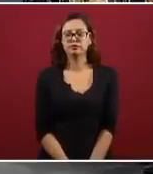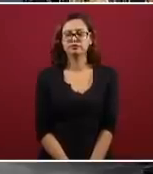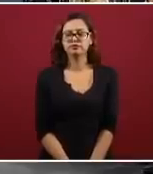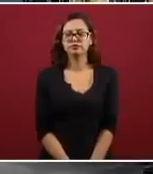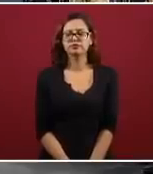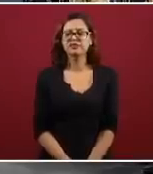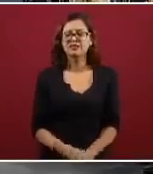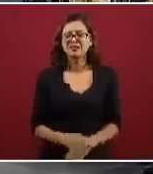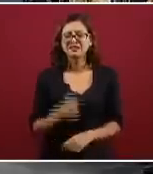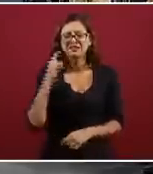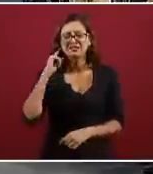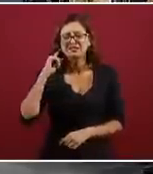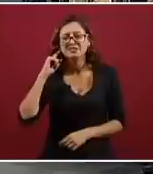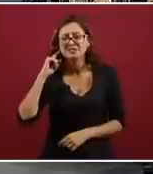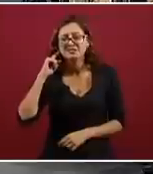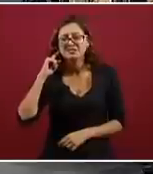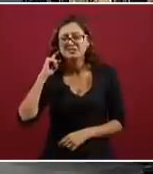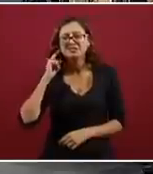¿Quién?